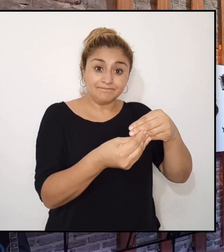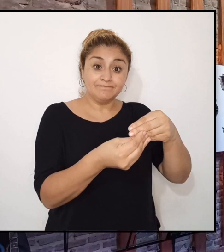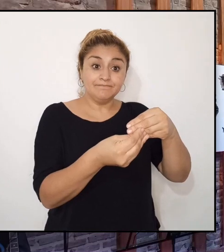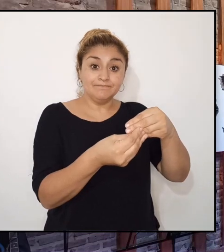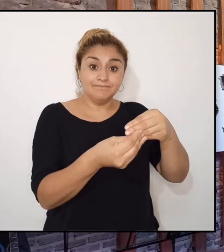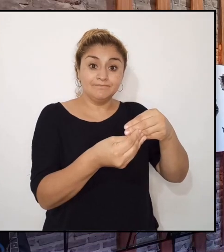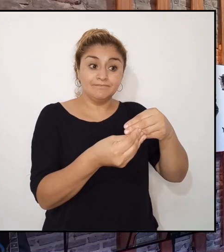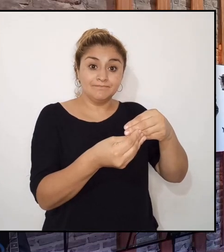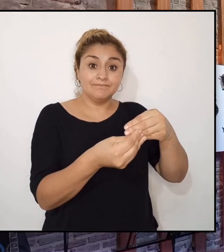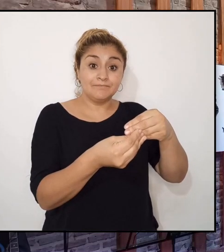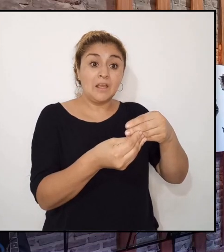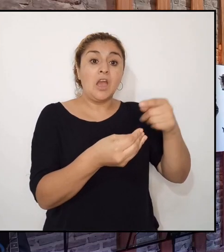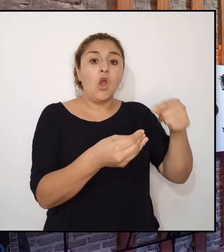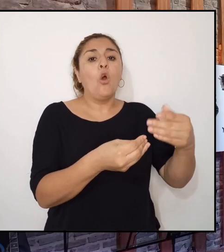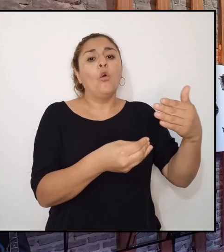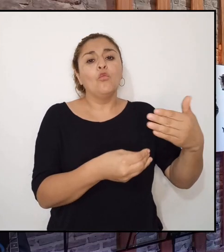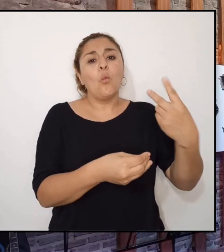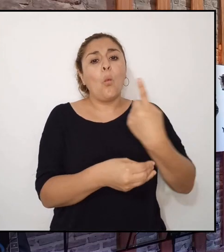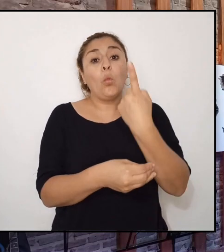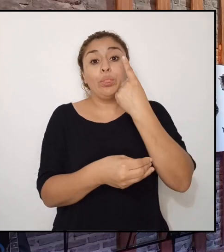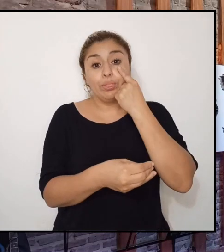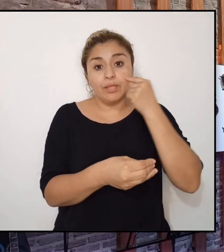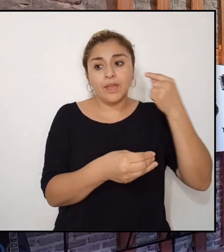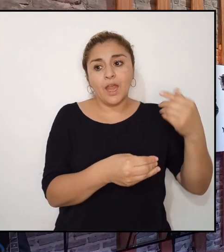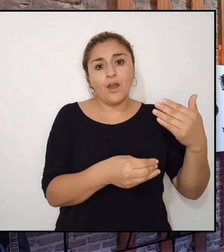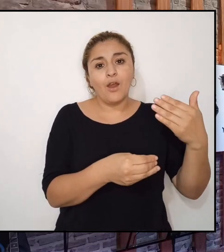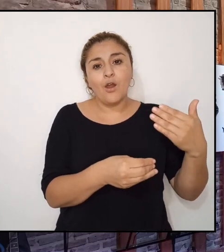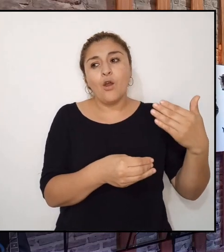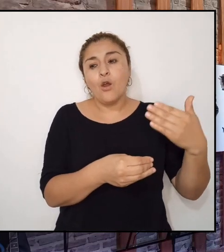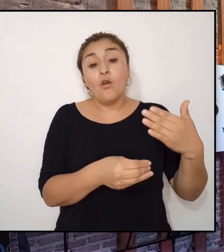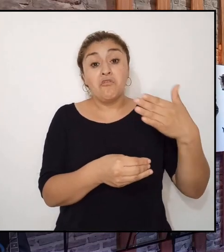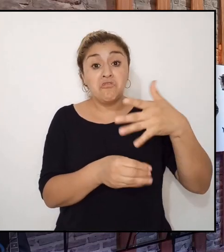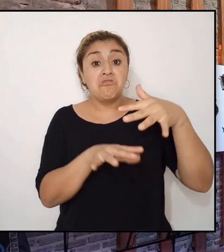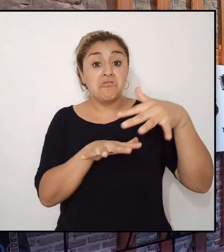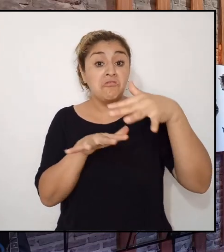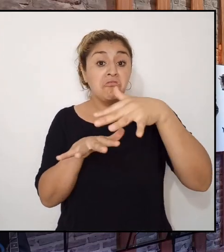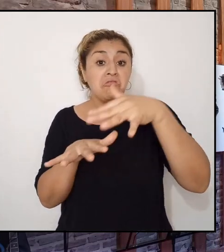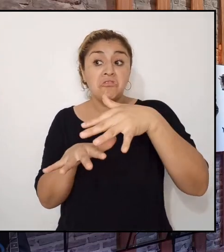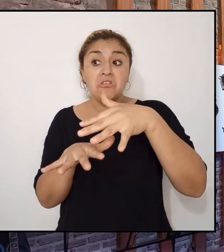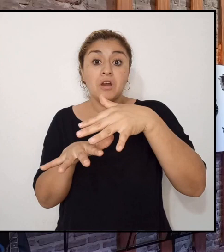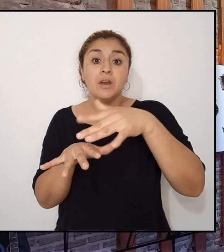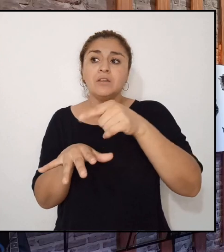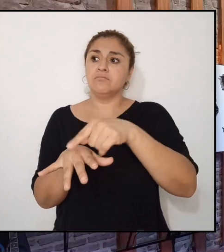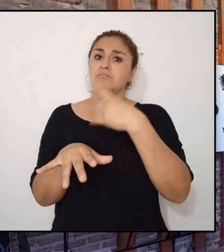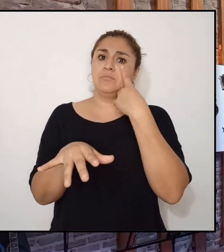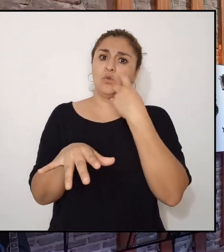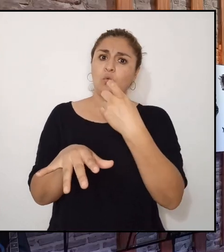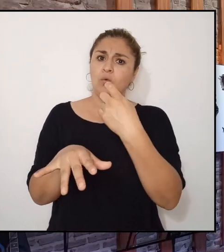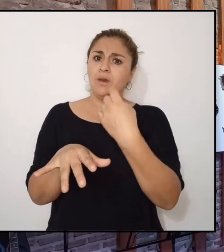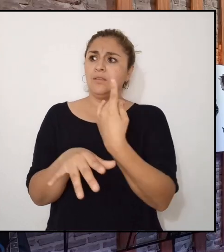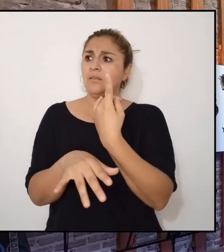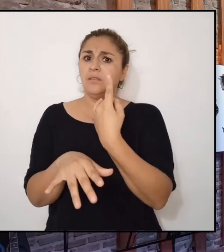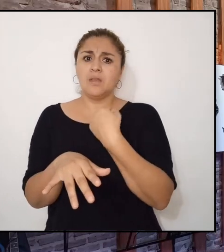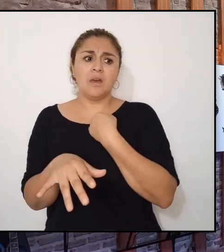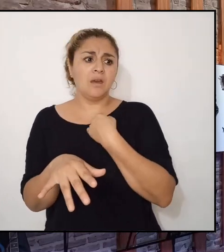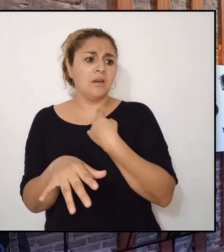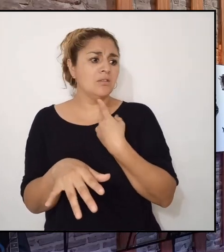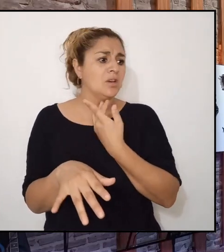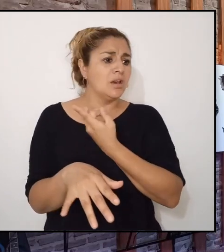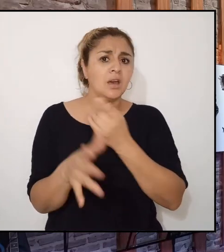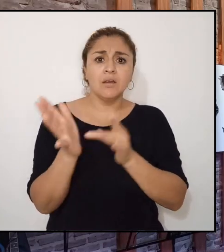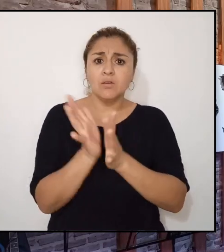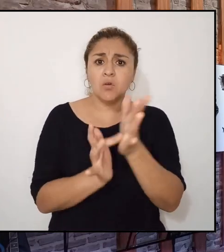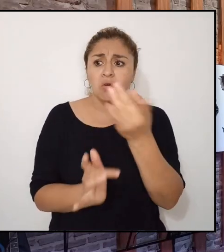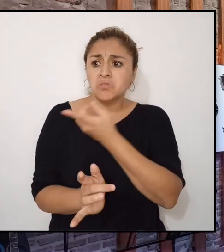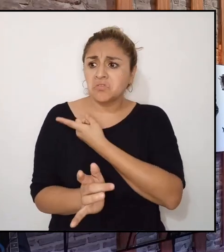anduvieron camino de un día y le buscaban entre los parientes y los conocidos, pero no le hallaron, y no